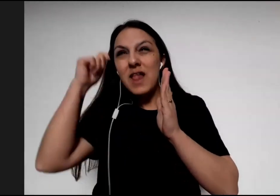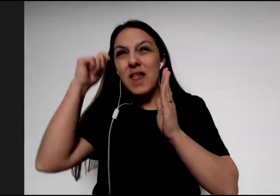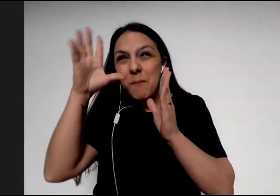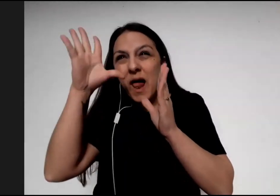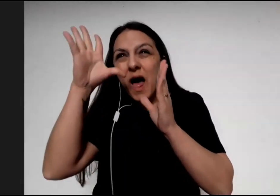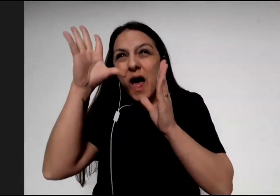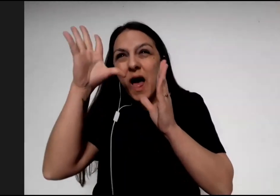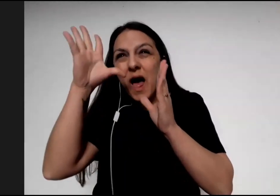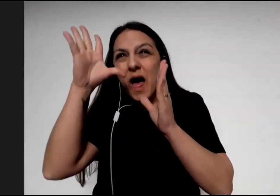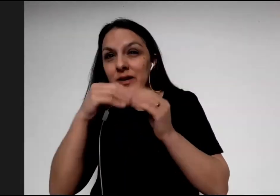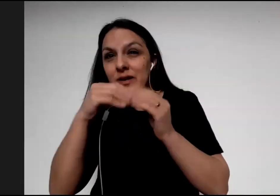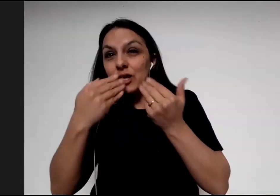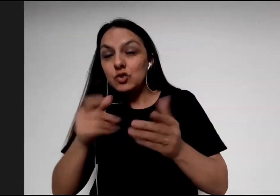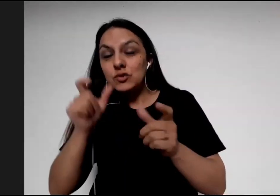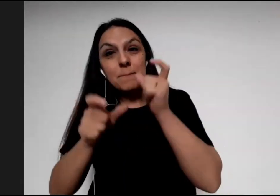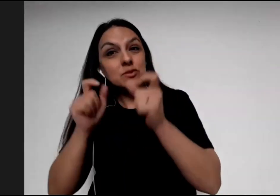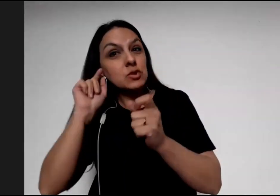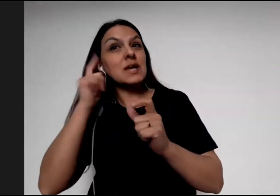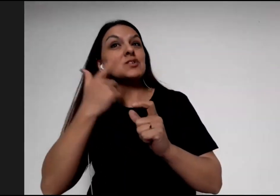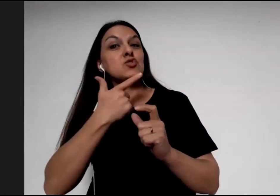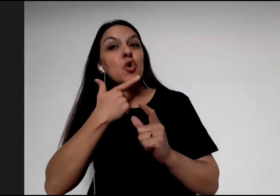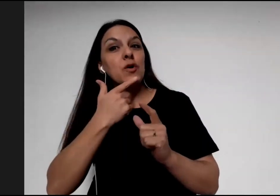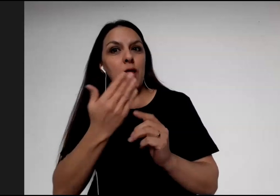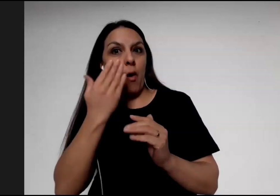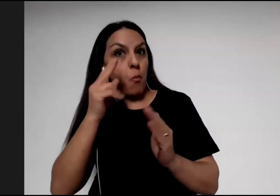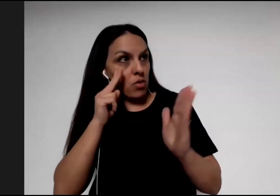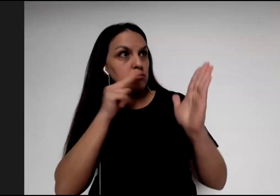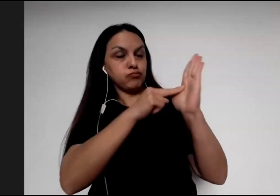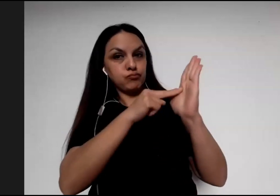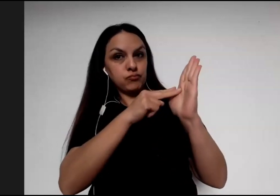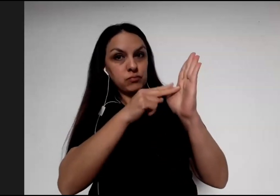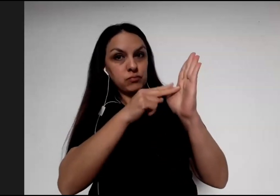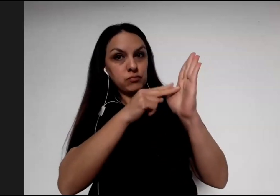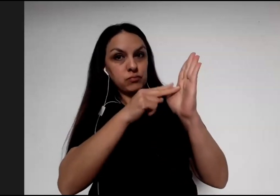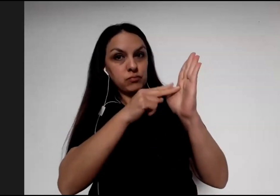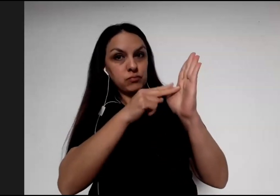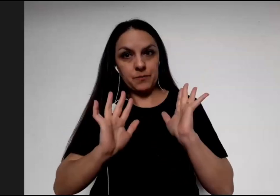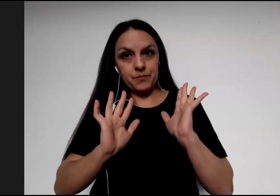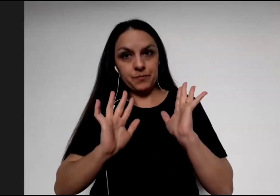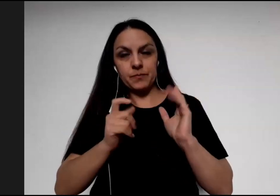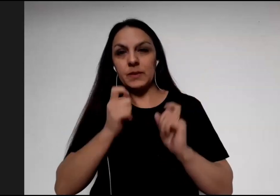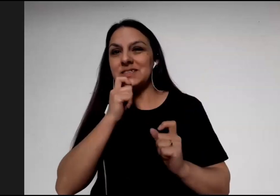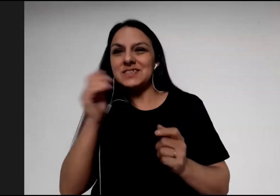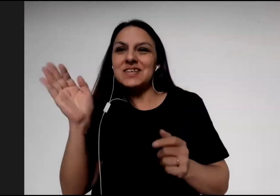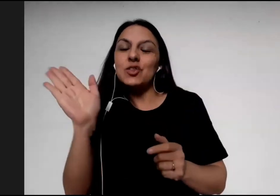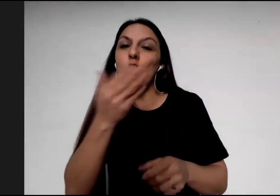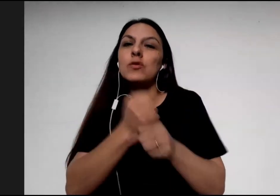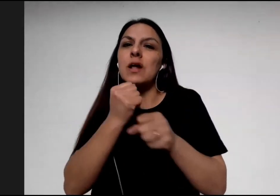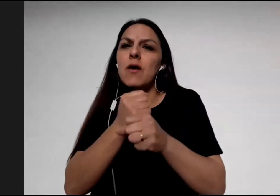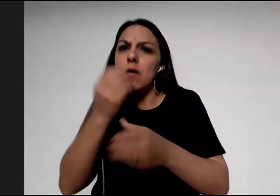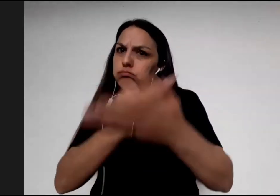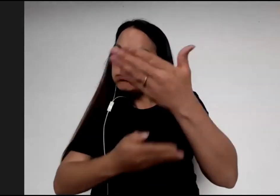personas sordas se queden con la única imagen del intérprete. Con la colaboración de todos, esto va a ser realmente